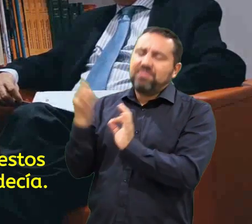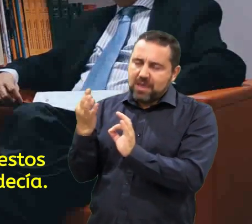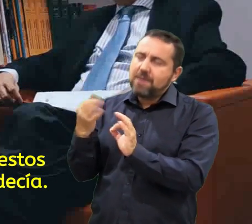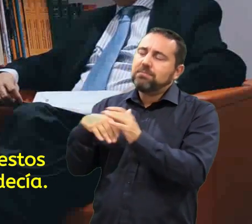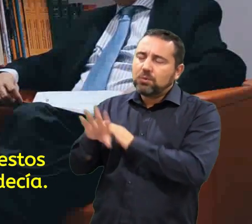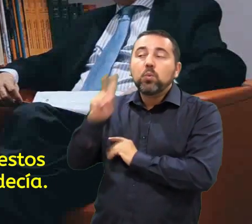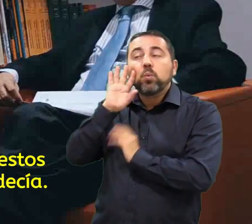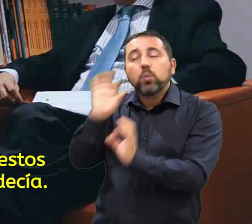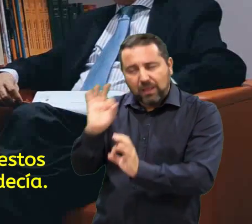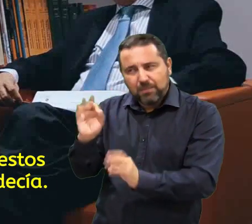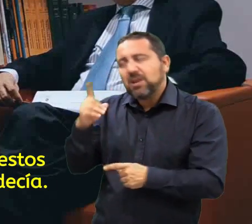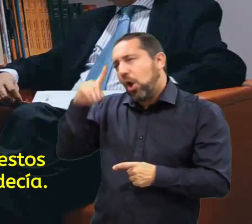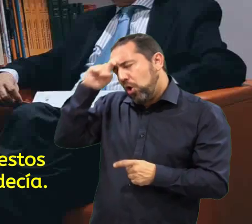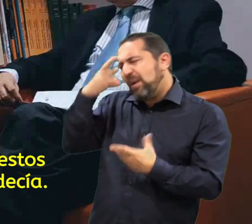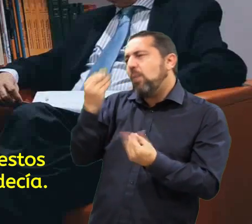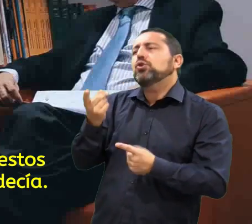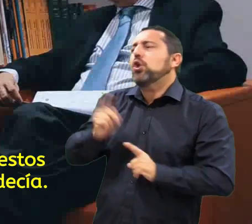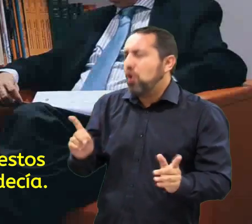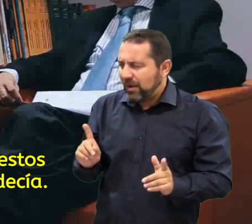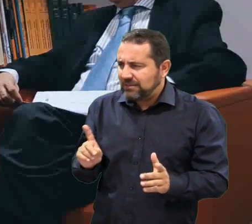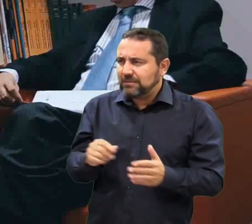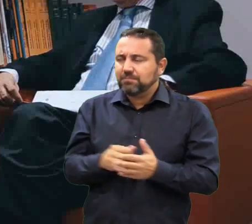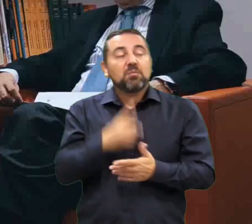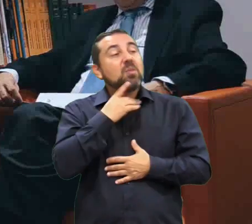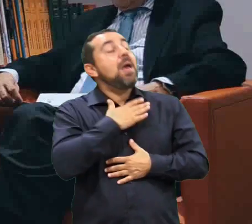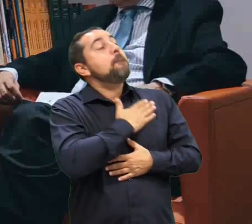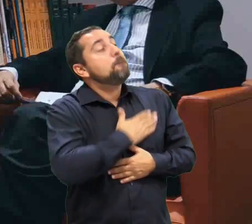cuidar estos temas, que no es nada complicado, como decías.